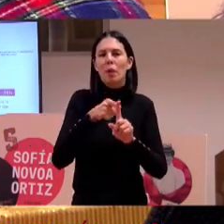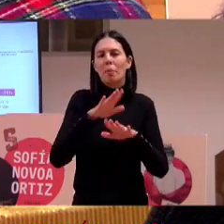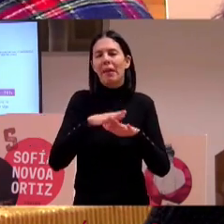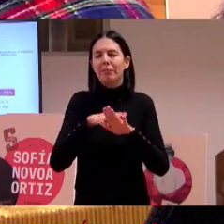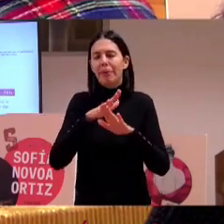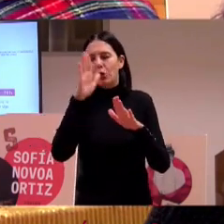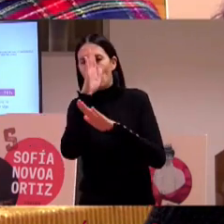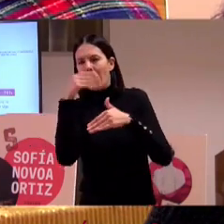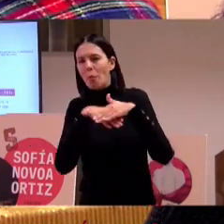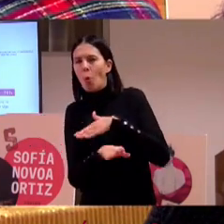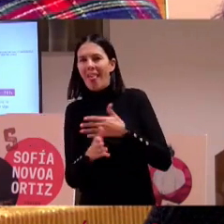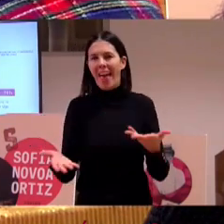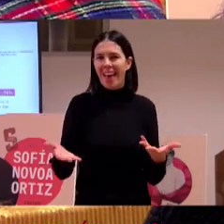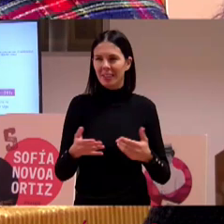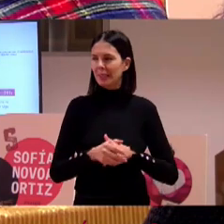Y